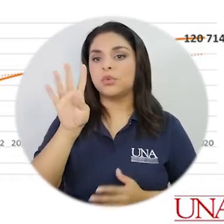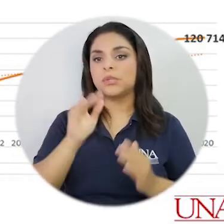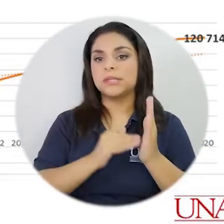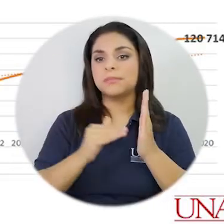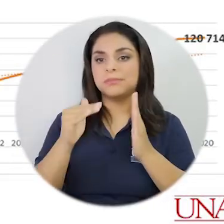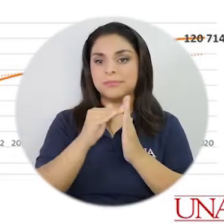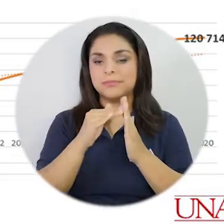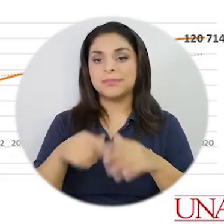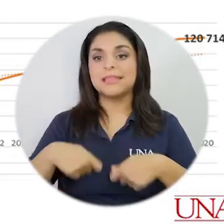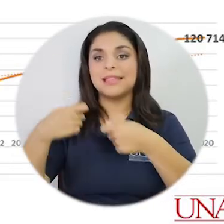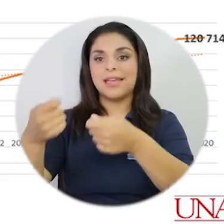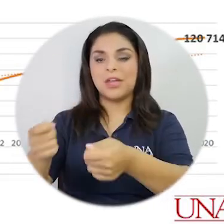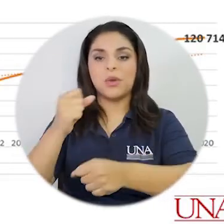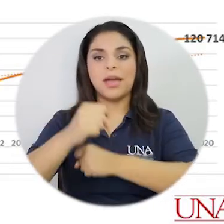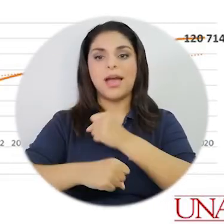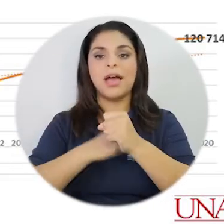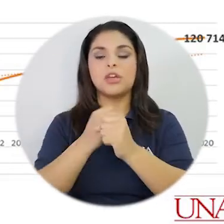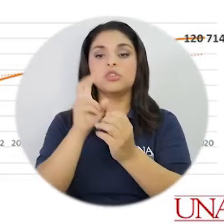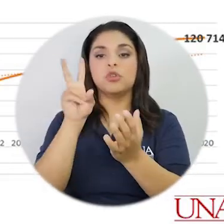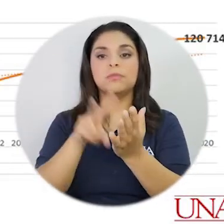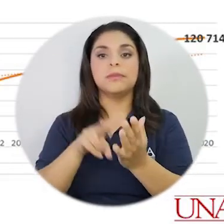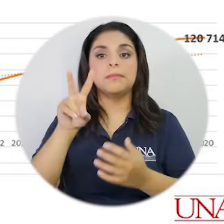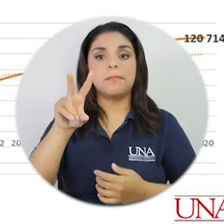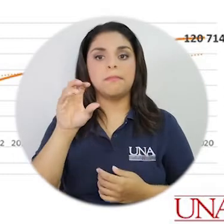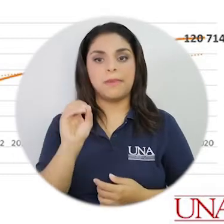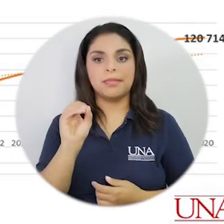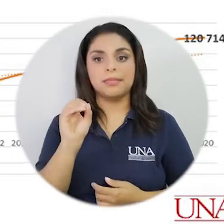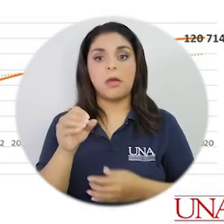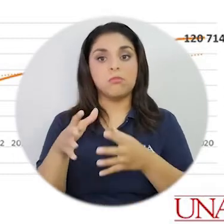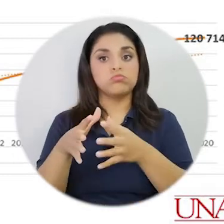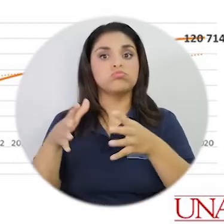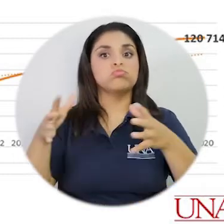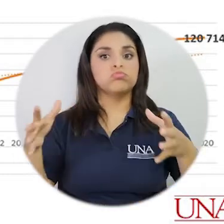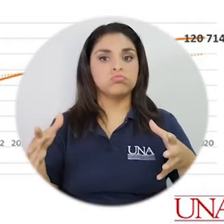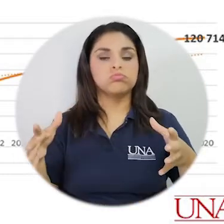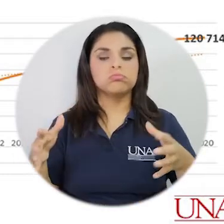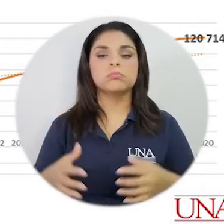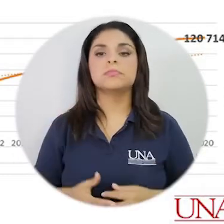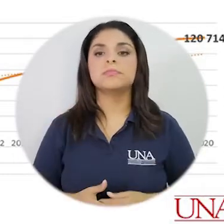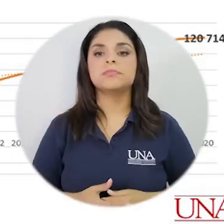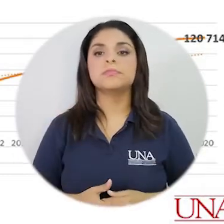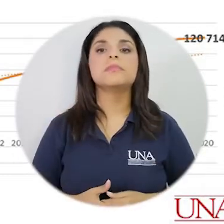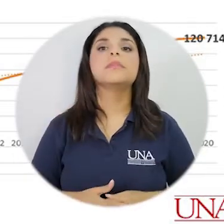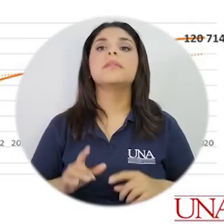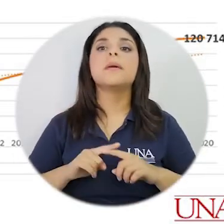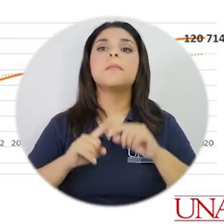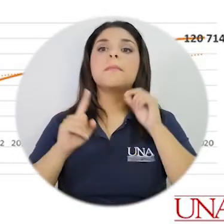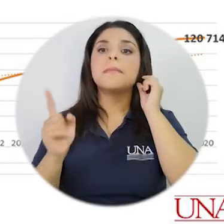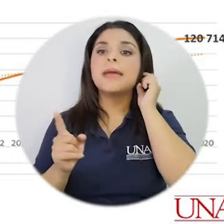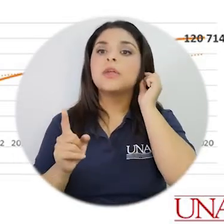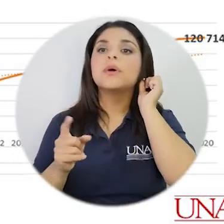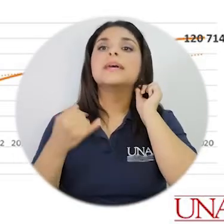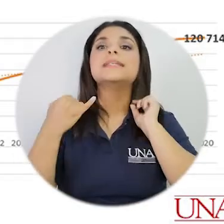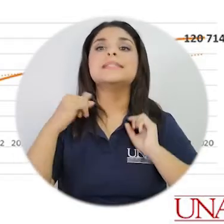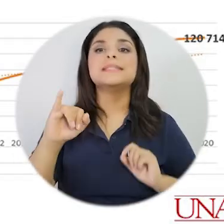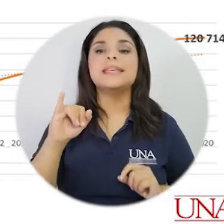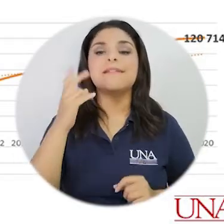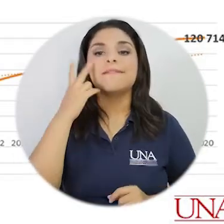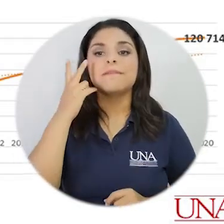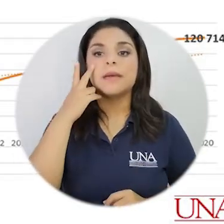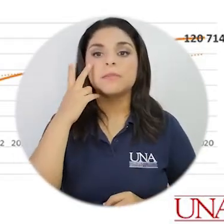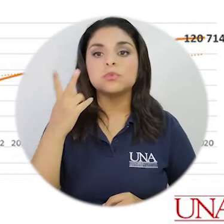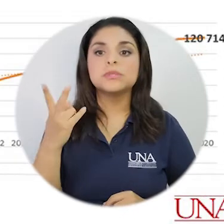120.714 millones se otorgaron en el año 2020, monto creciente. Sin embargo, si